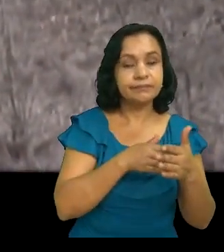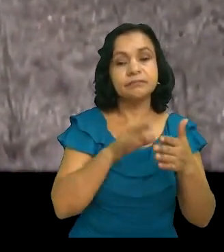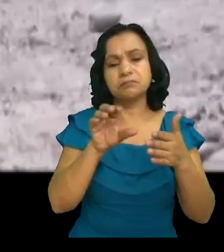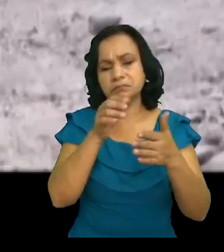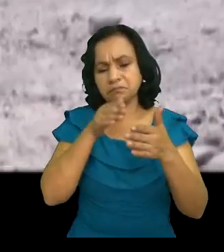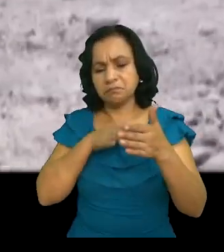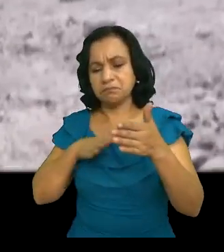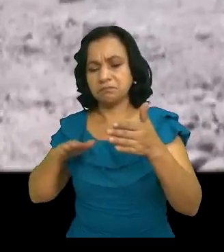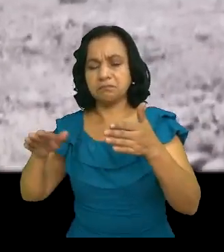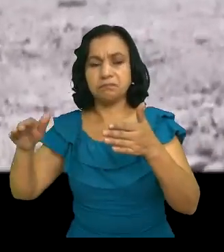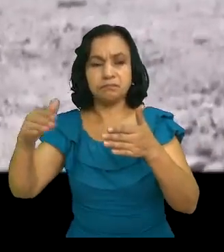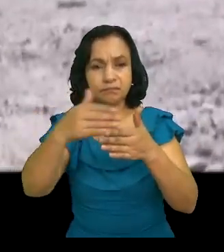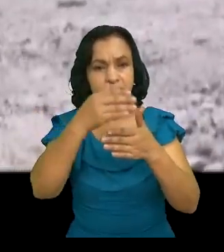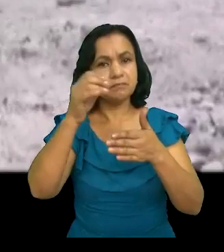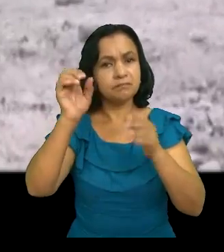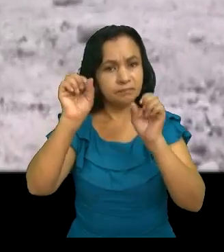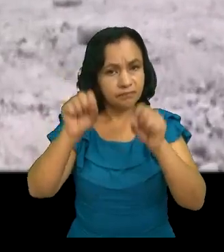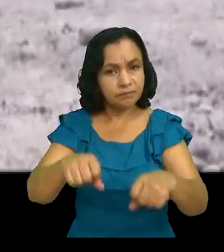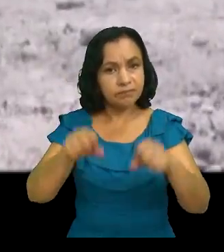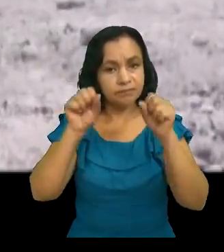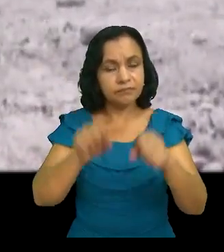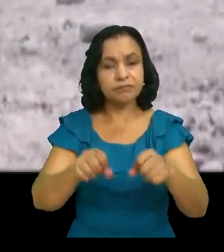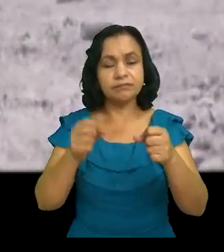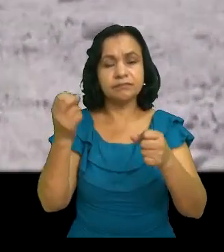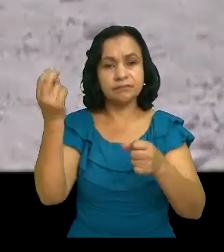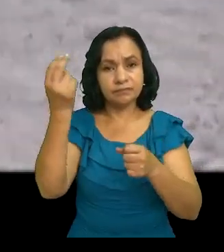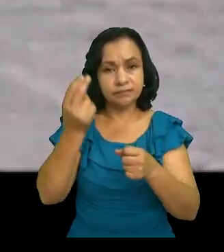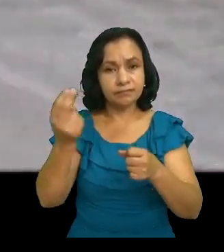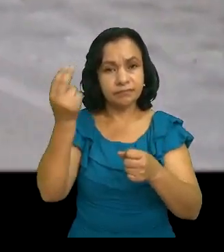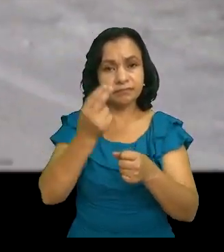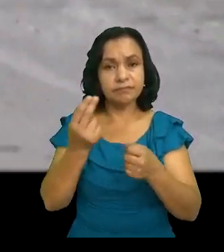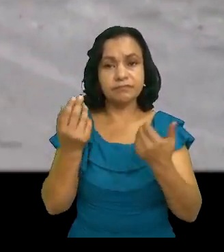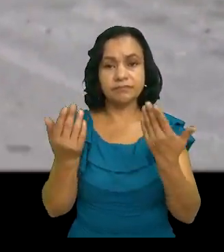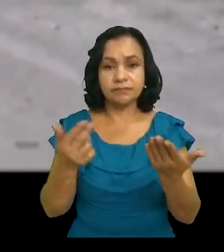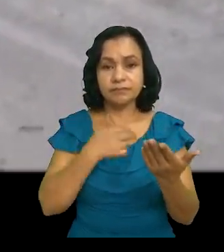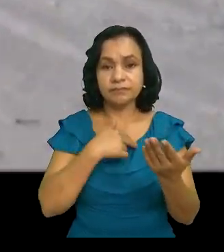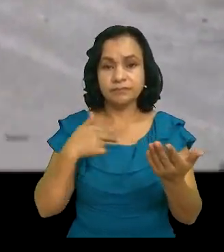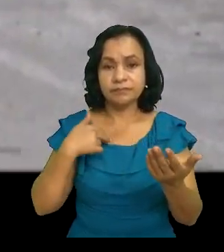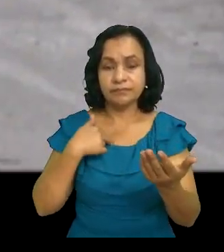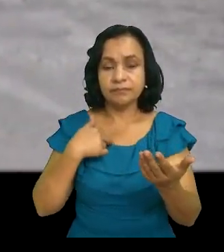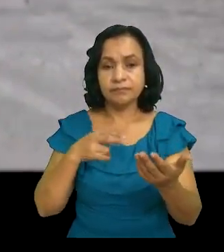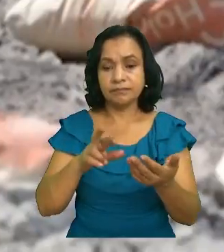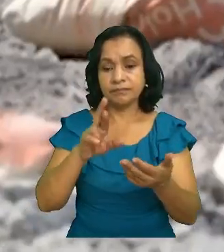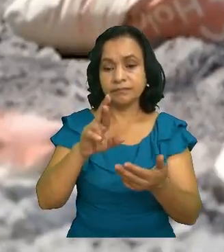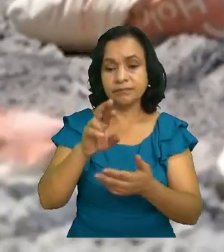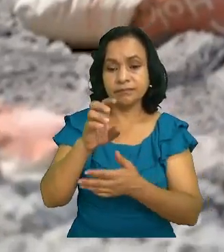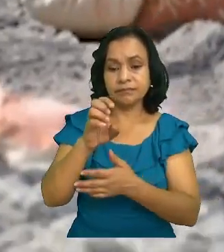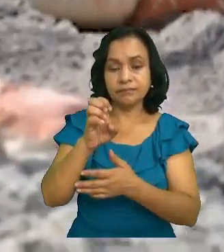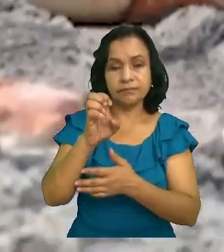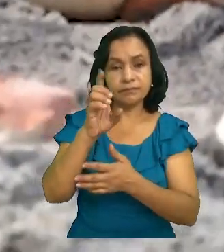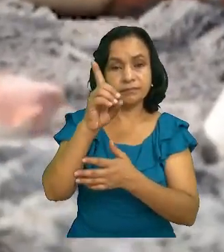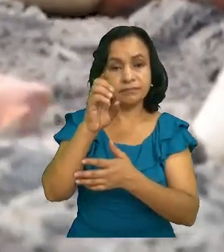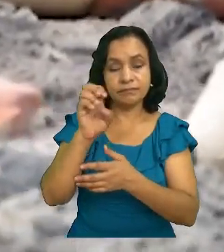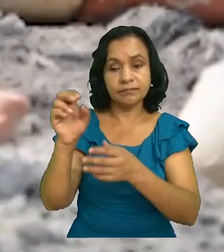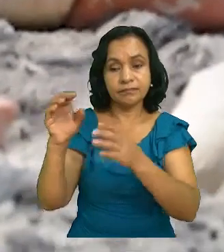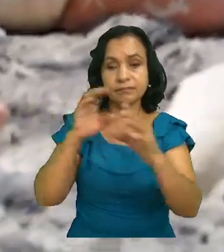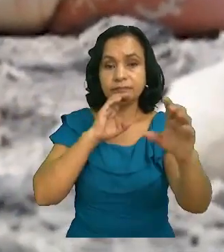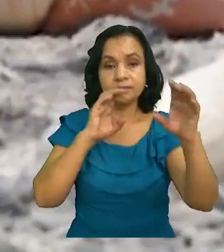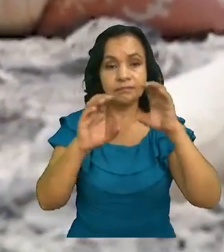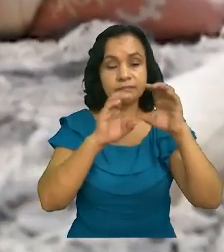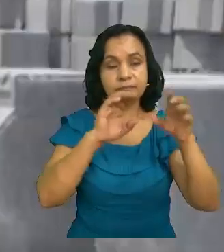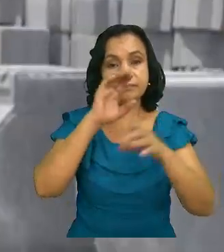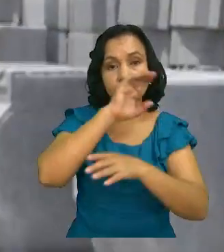secundarias, pero que son de gran utilidad para crear lo que se conoce como redes de comunicación